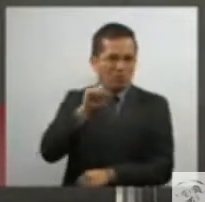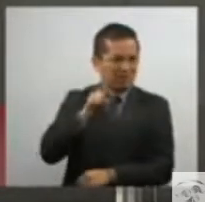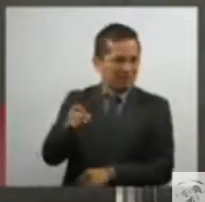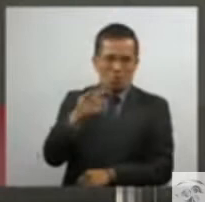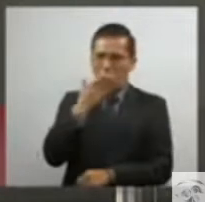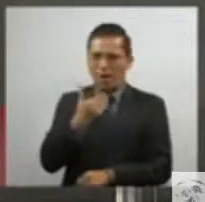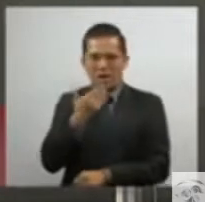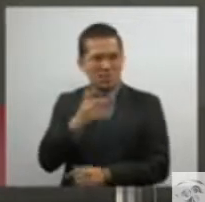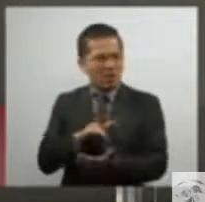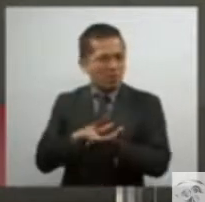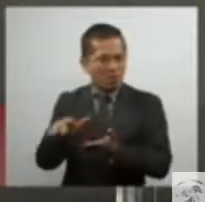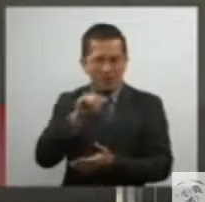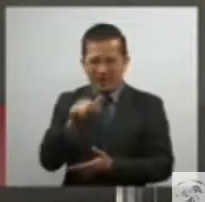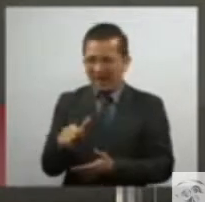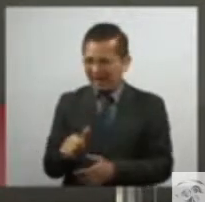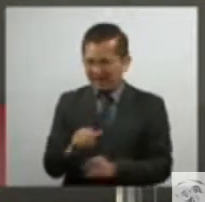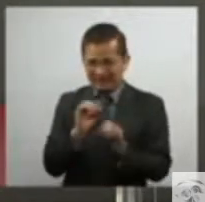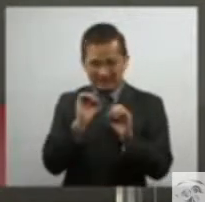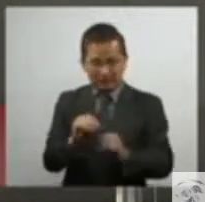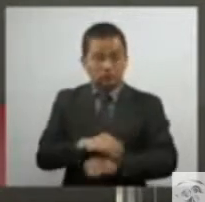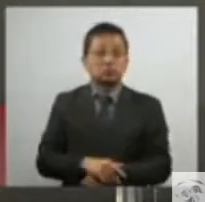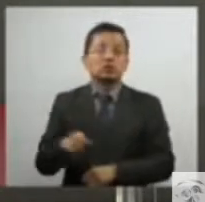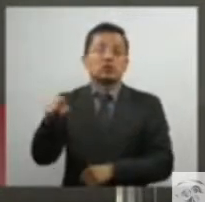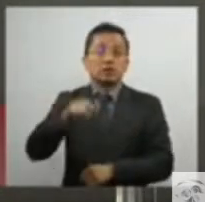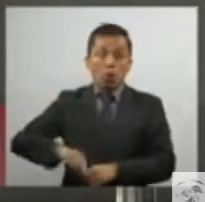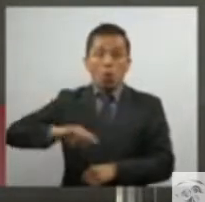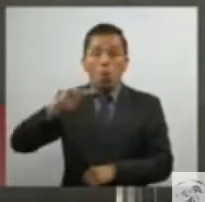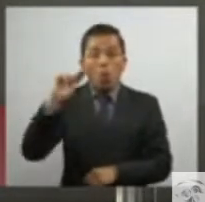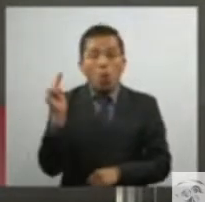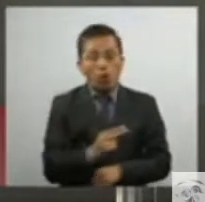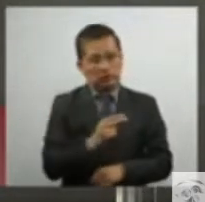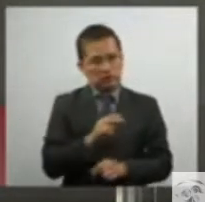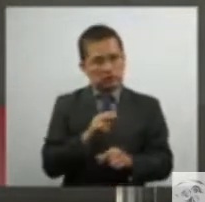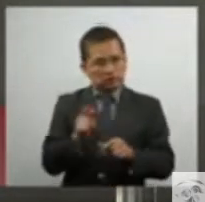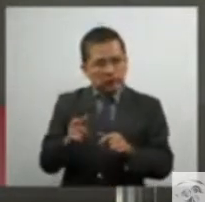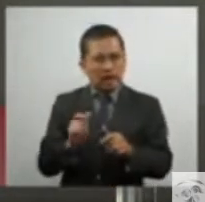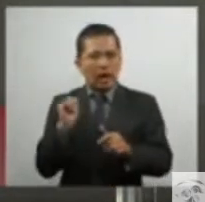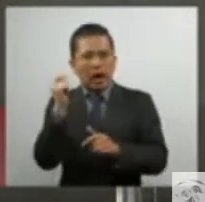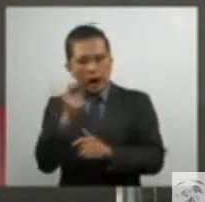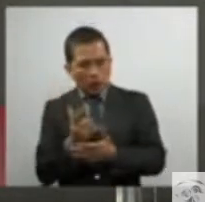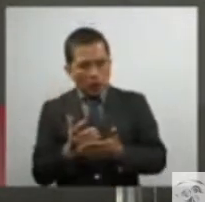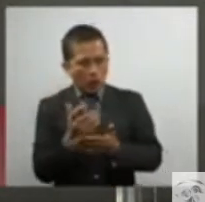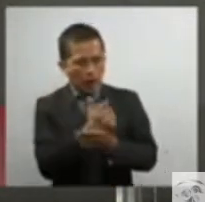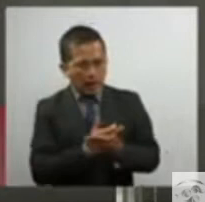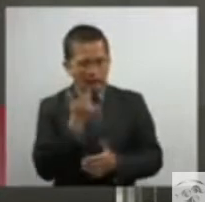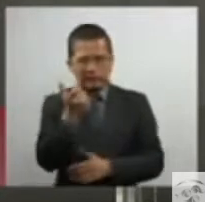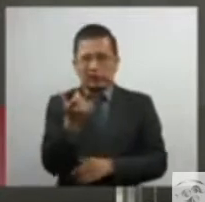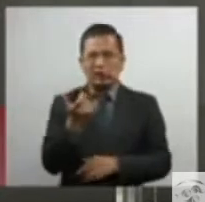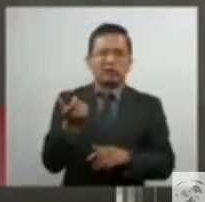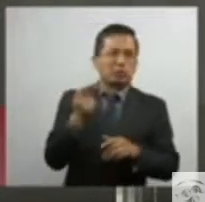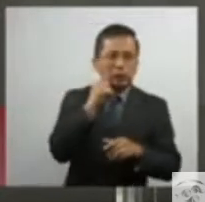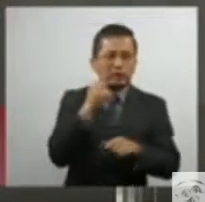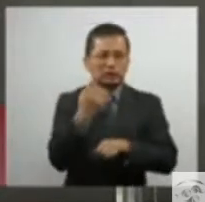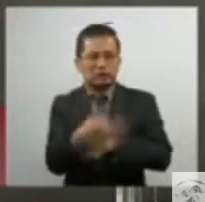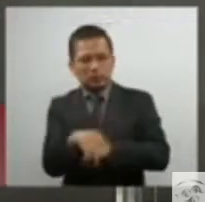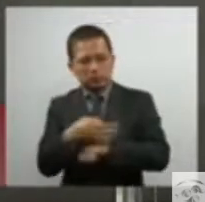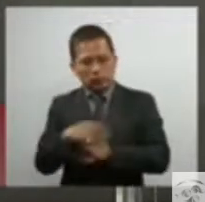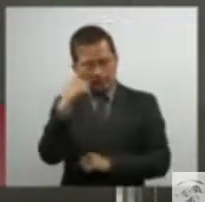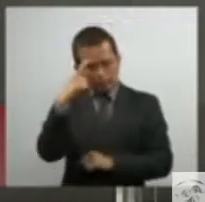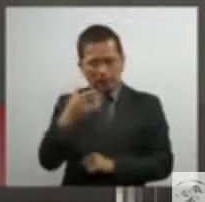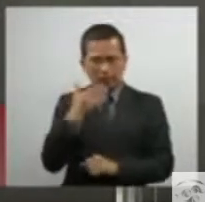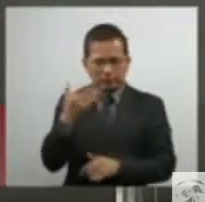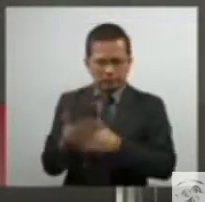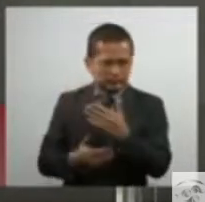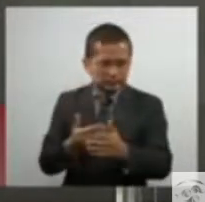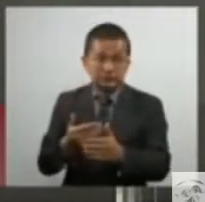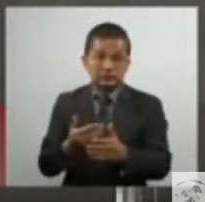una necesidad urgente de un ingreso temporal para poder restablecerse y no ingresar en las filas de la pobreza.